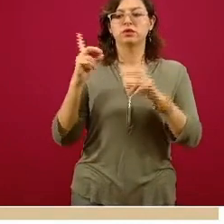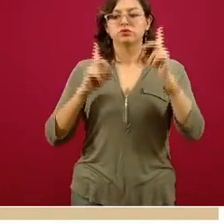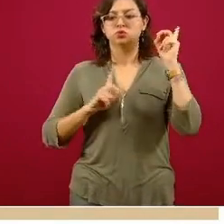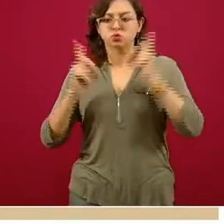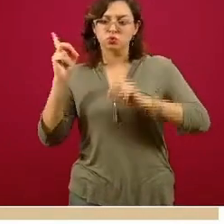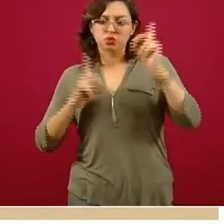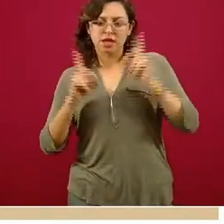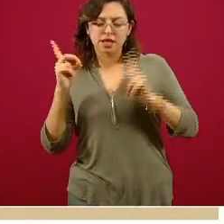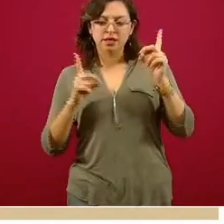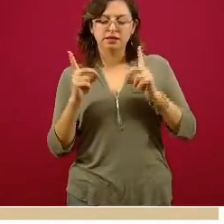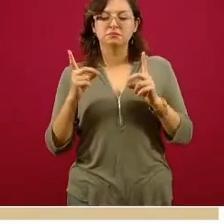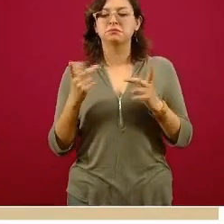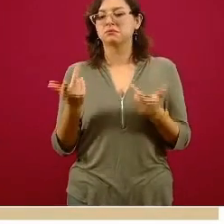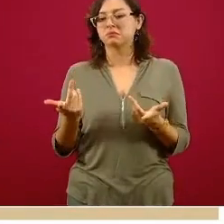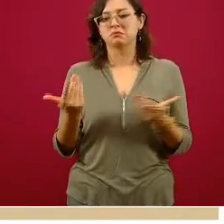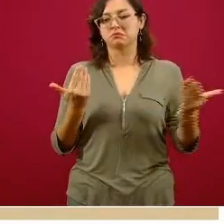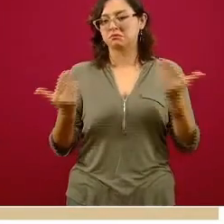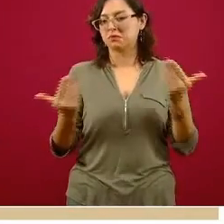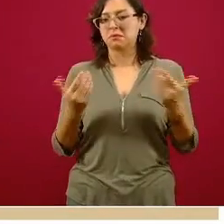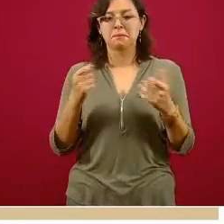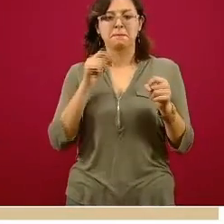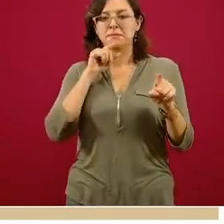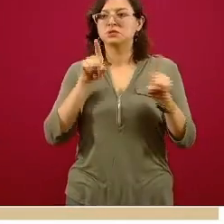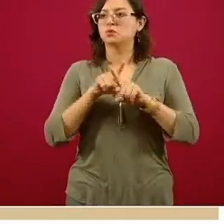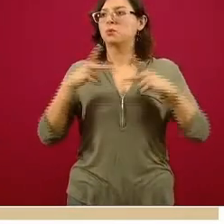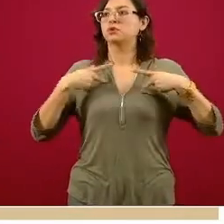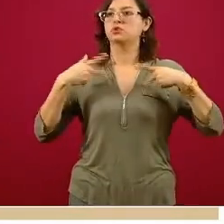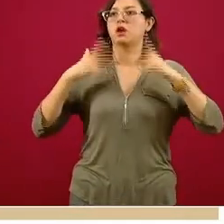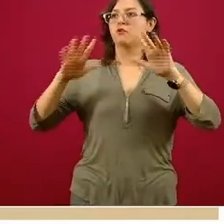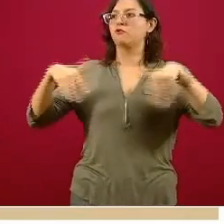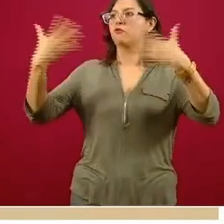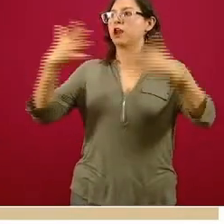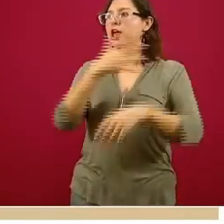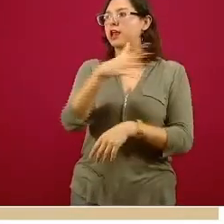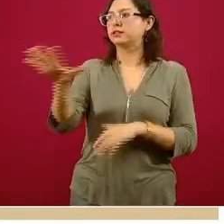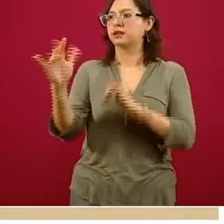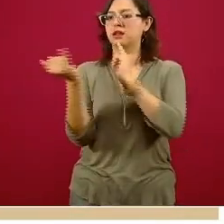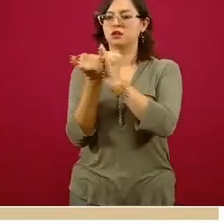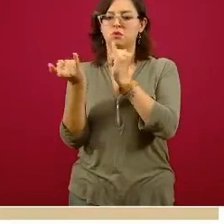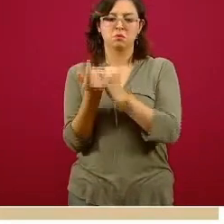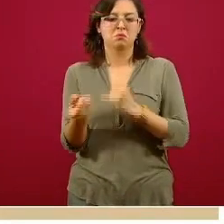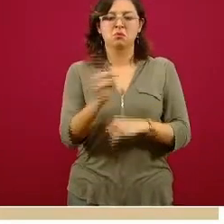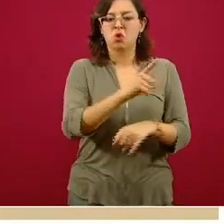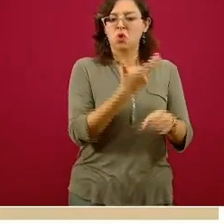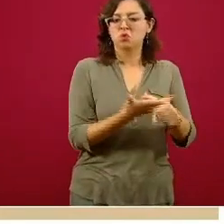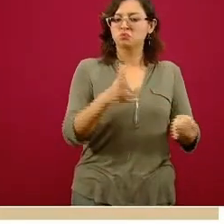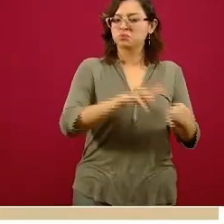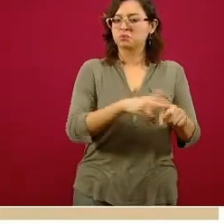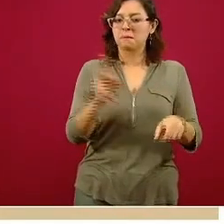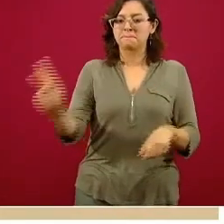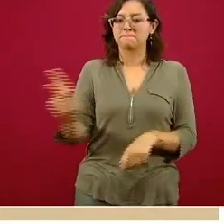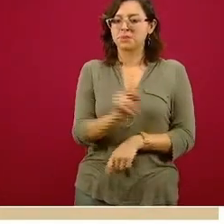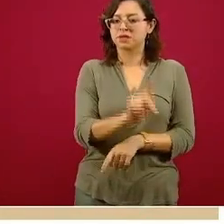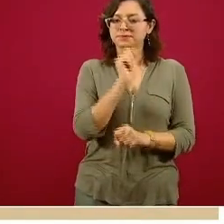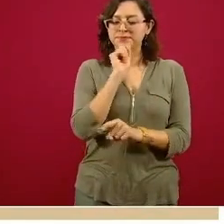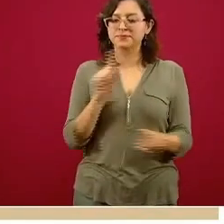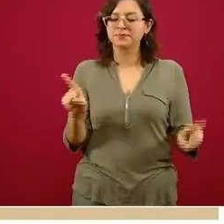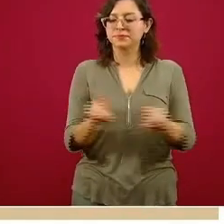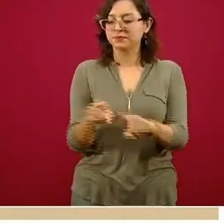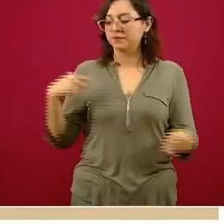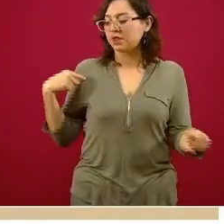imagen similar a la que vemos en la población general, en donde esta concentración es precisamente en los últimos 10-12 días. Es ahí donde se